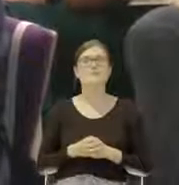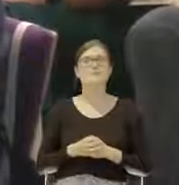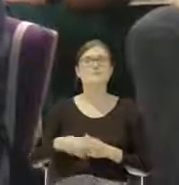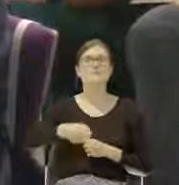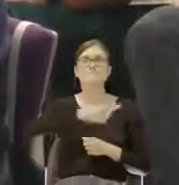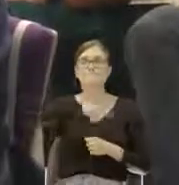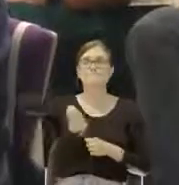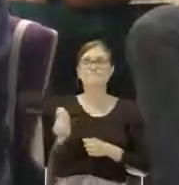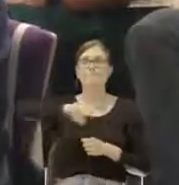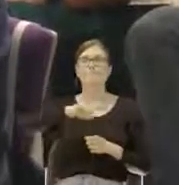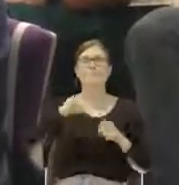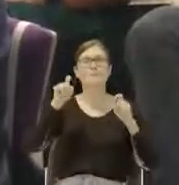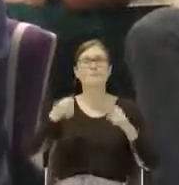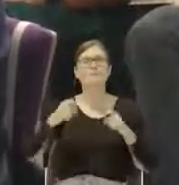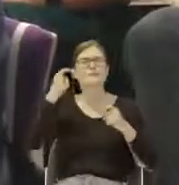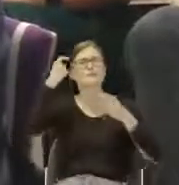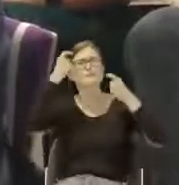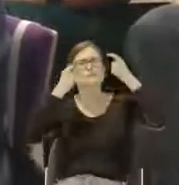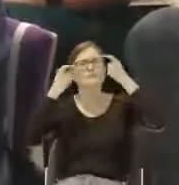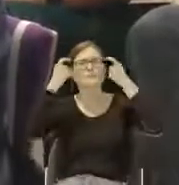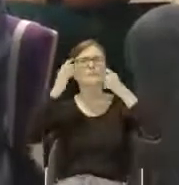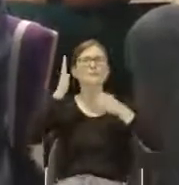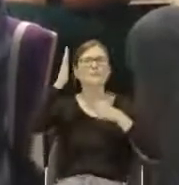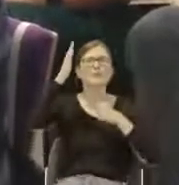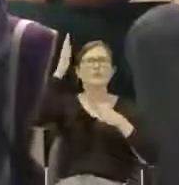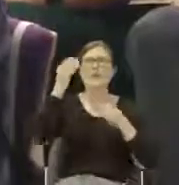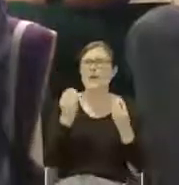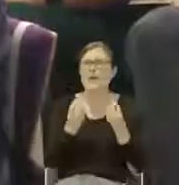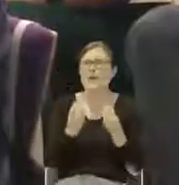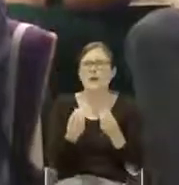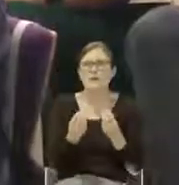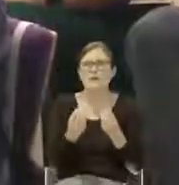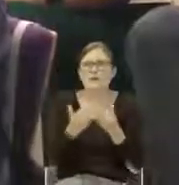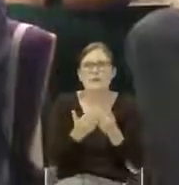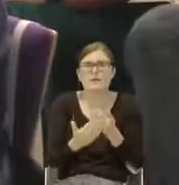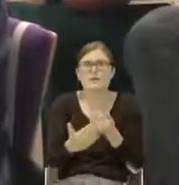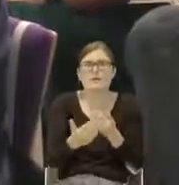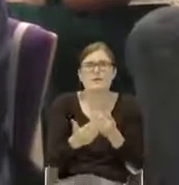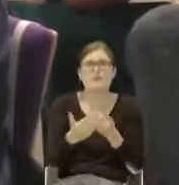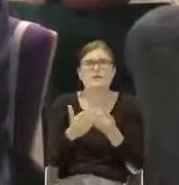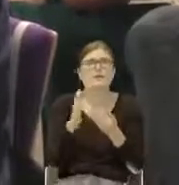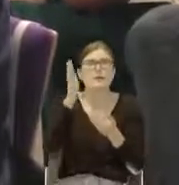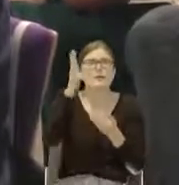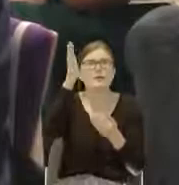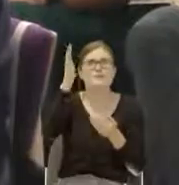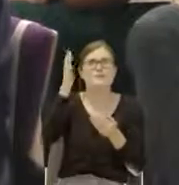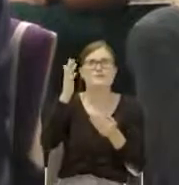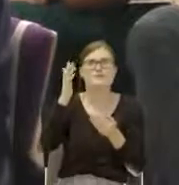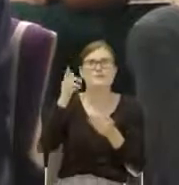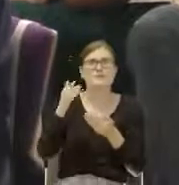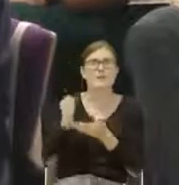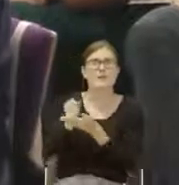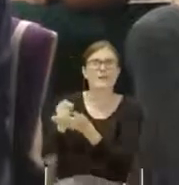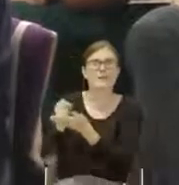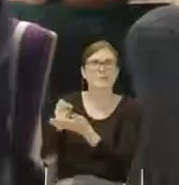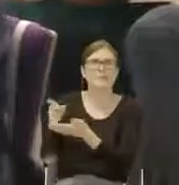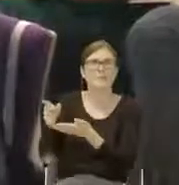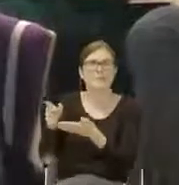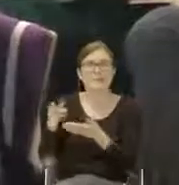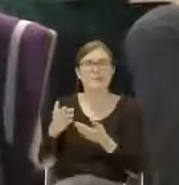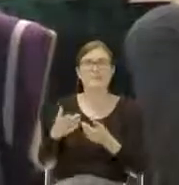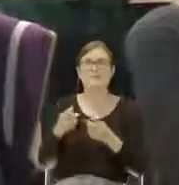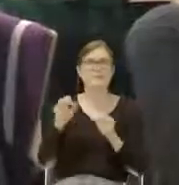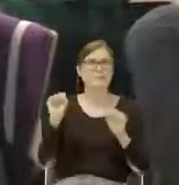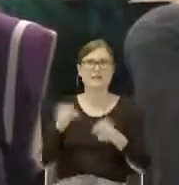conflicto sistemático o en la gestión de emergencias o de situaciones cada vez más críticas para nuestra ciudadanía. Un futuro capaz de prevenir